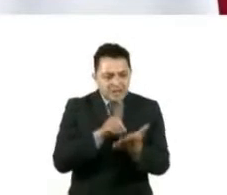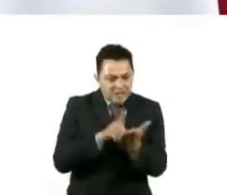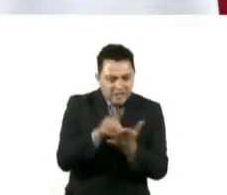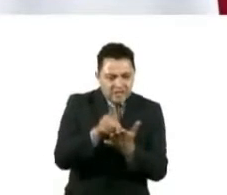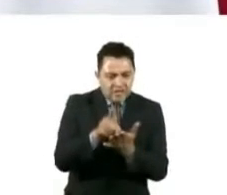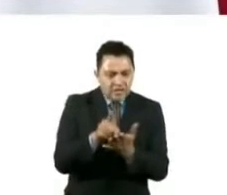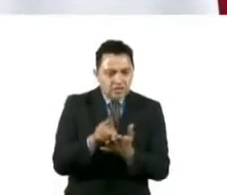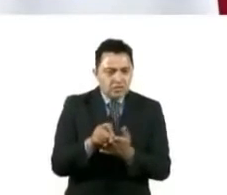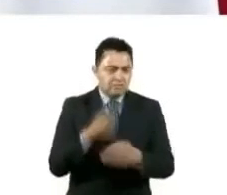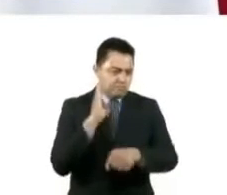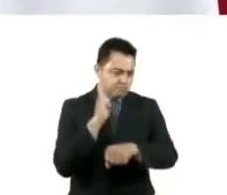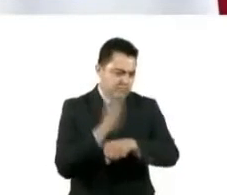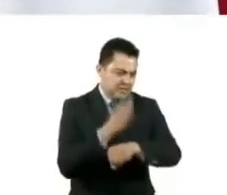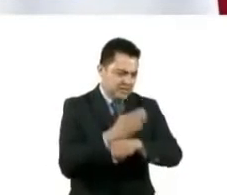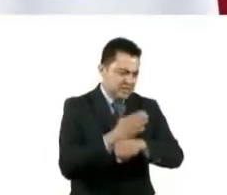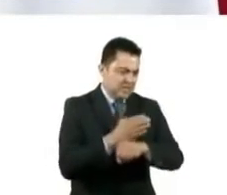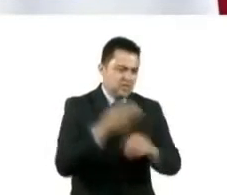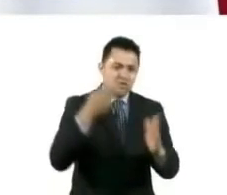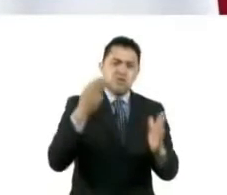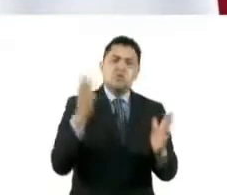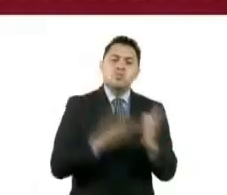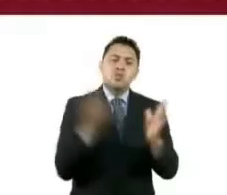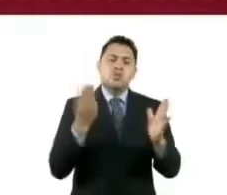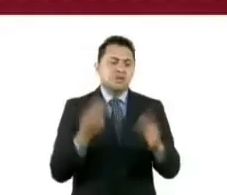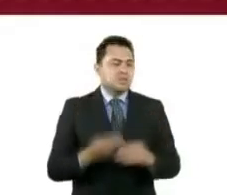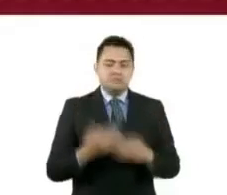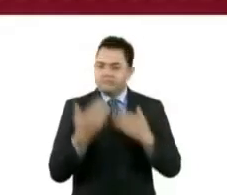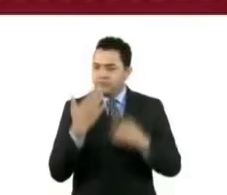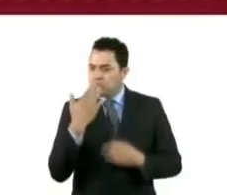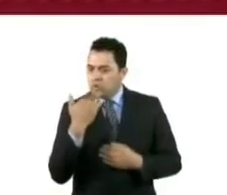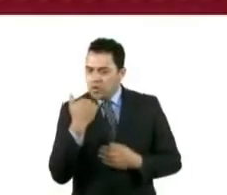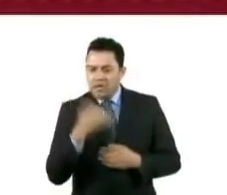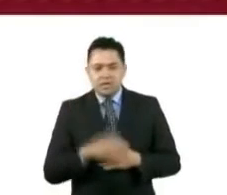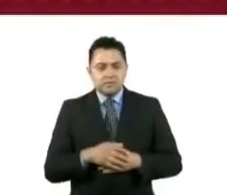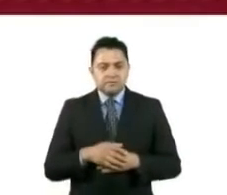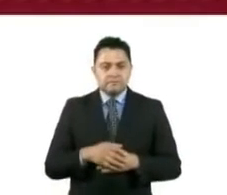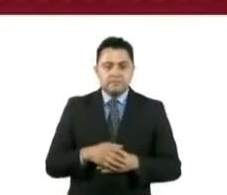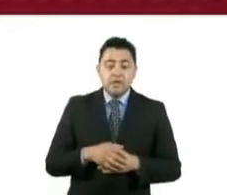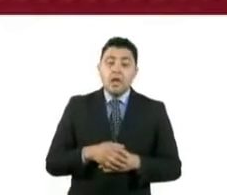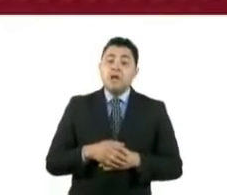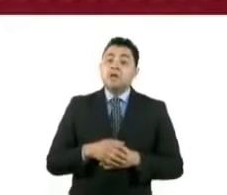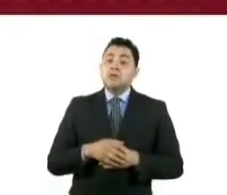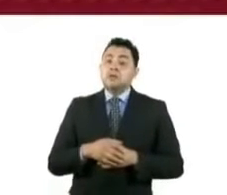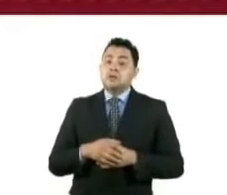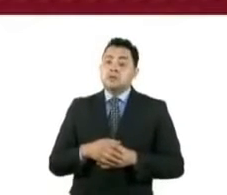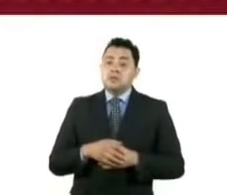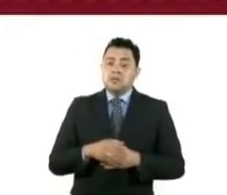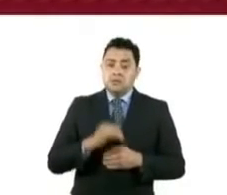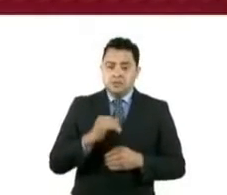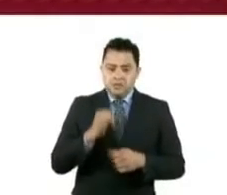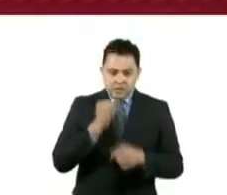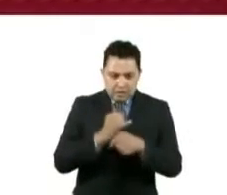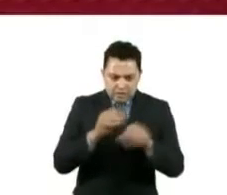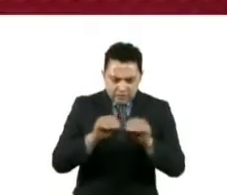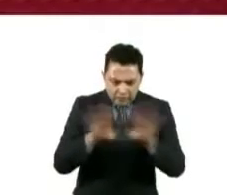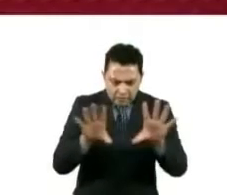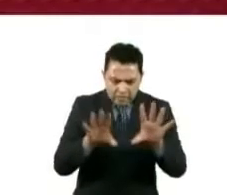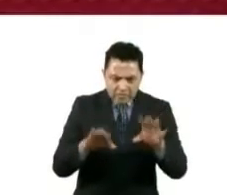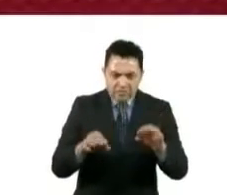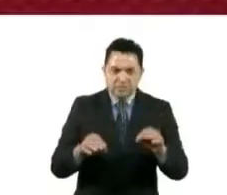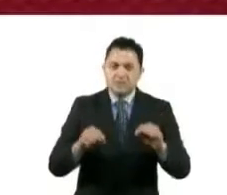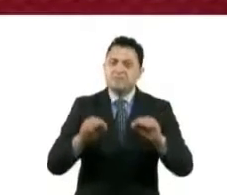ha habido sanciones, multas, acciones coercitivas. Entonces, seguimos informando. Justo traje el